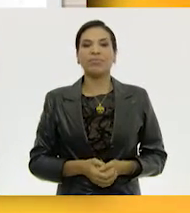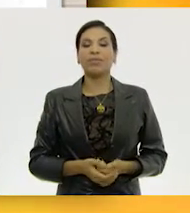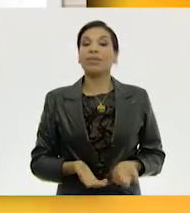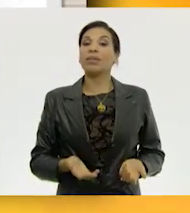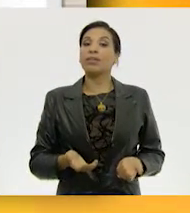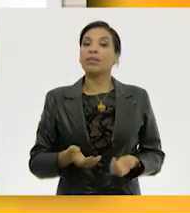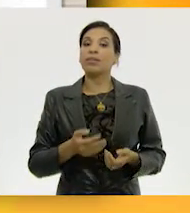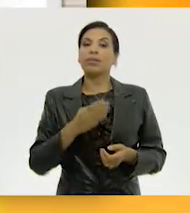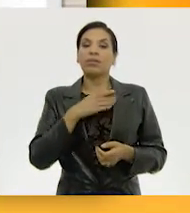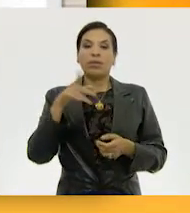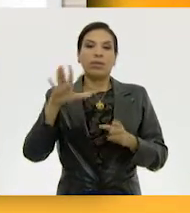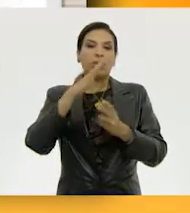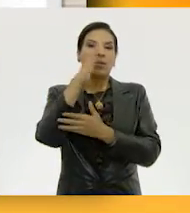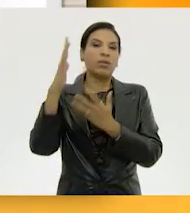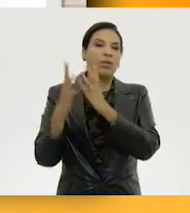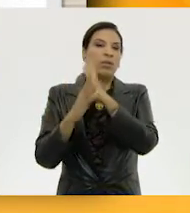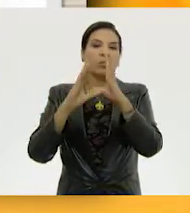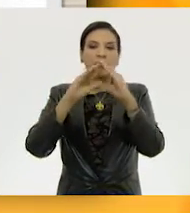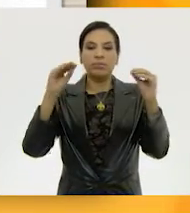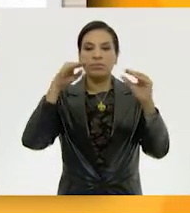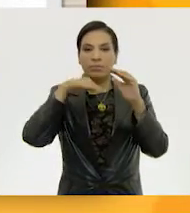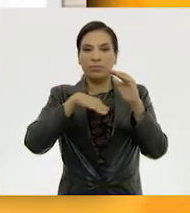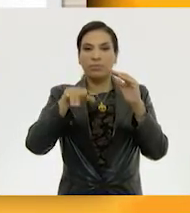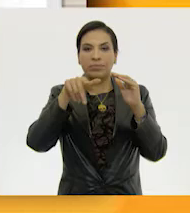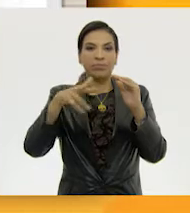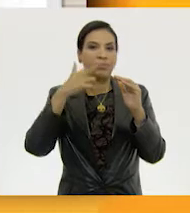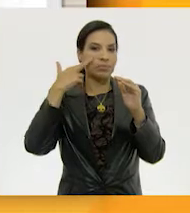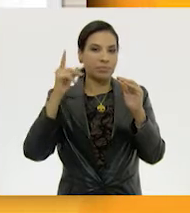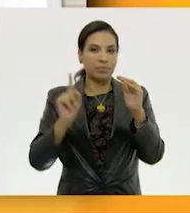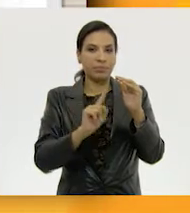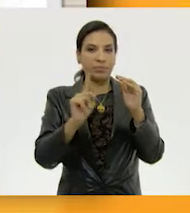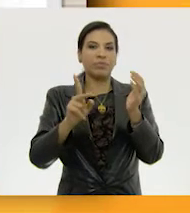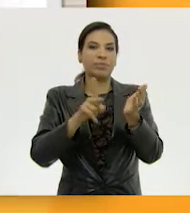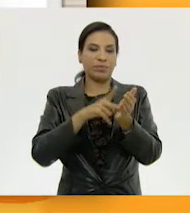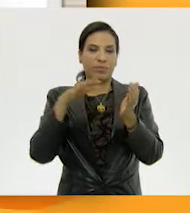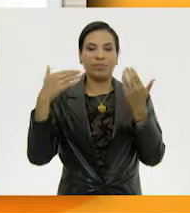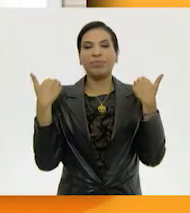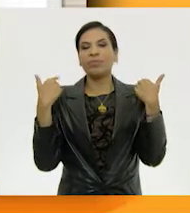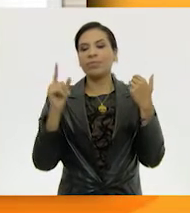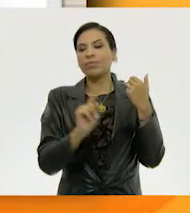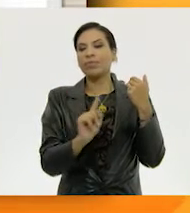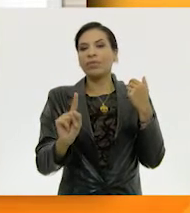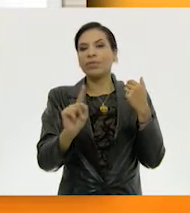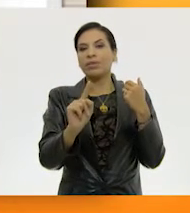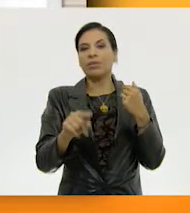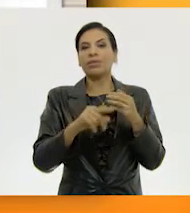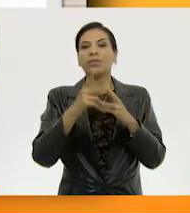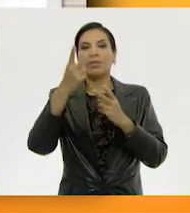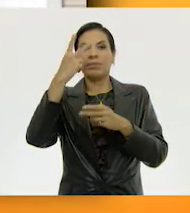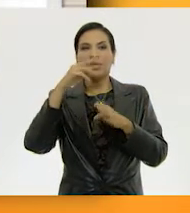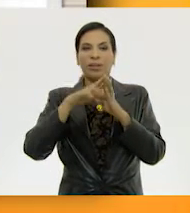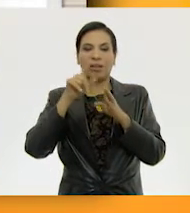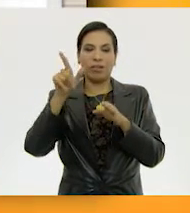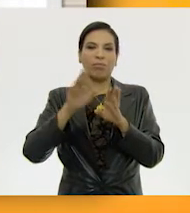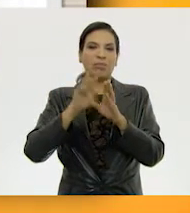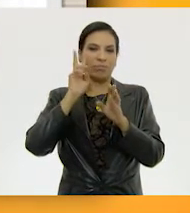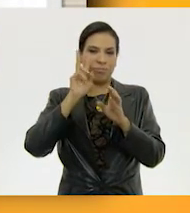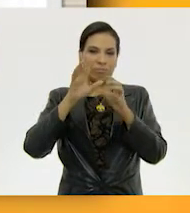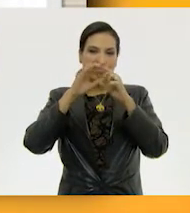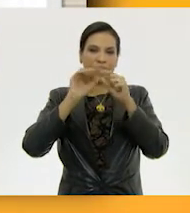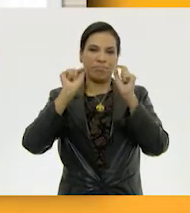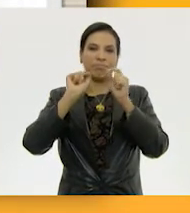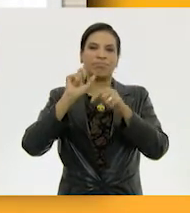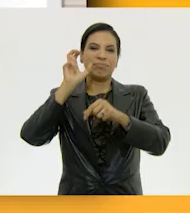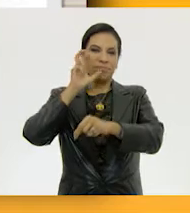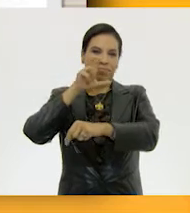Por el bosque oscuro y hondo, el ratón volvió a pasear. Una lechuza lo vio y no lo